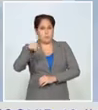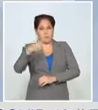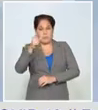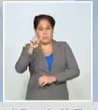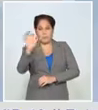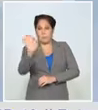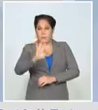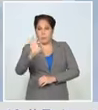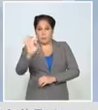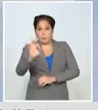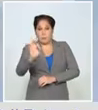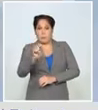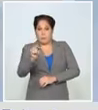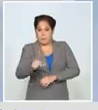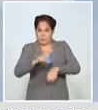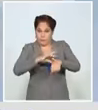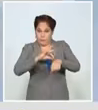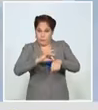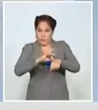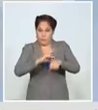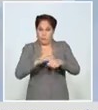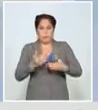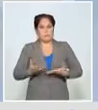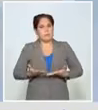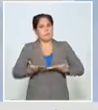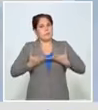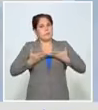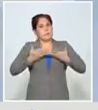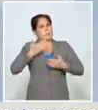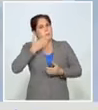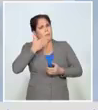98,1%, con una evolución clínica estable.